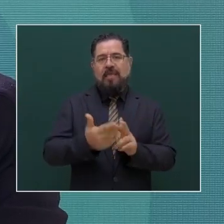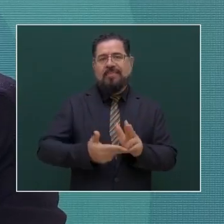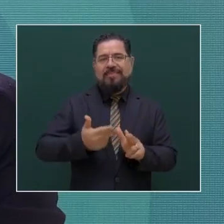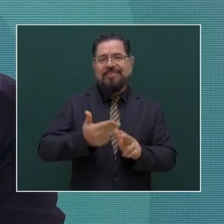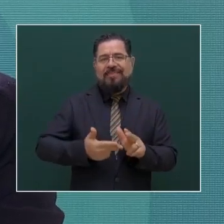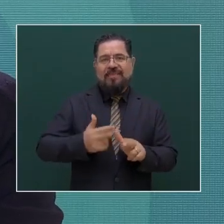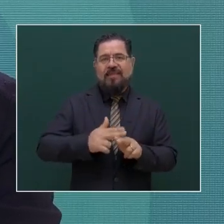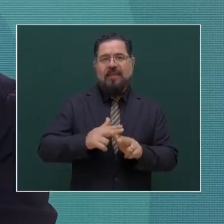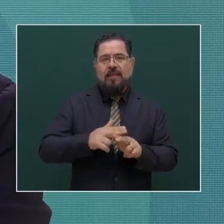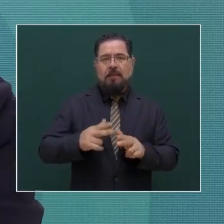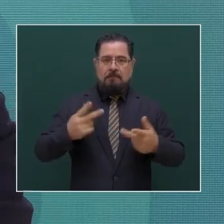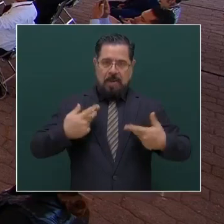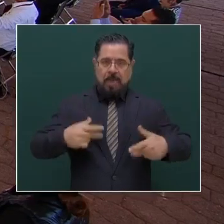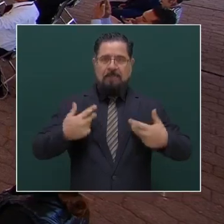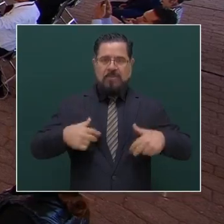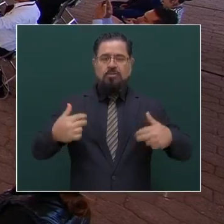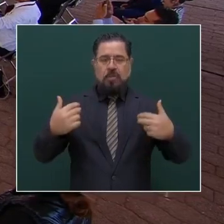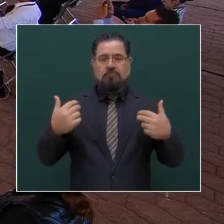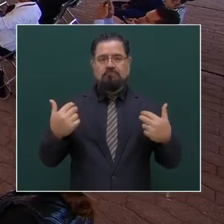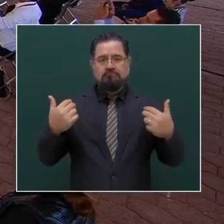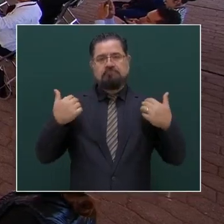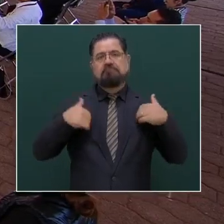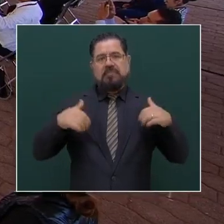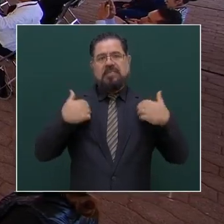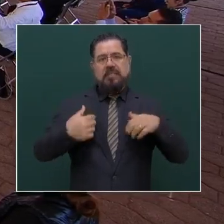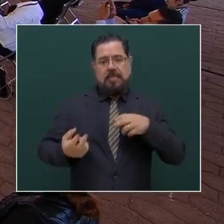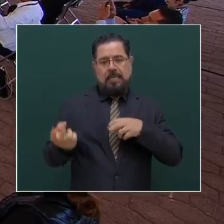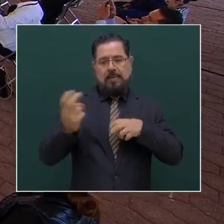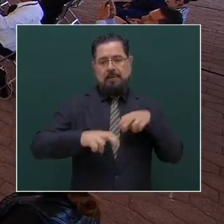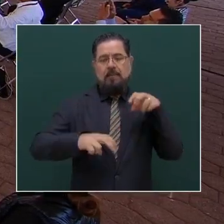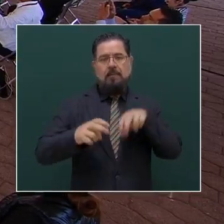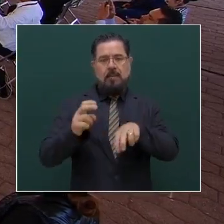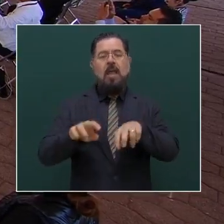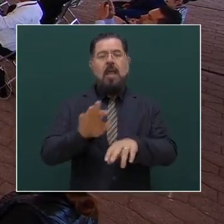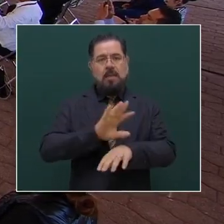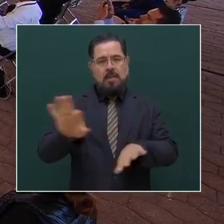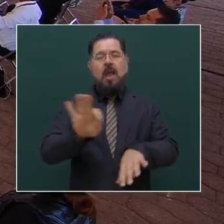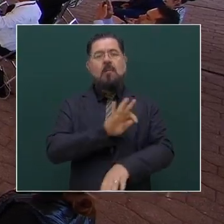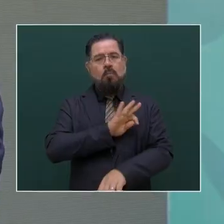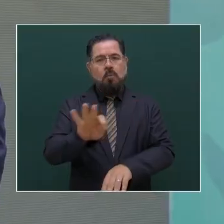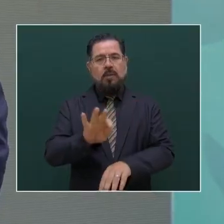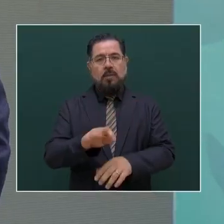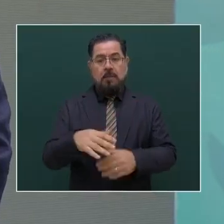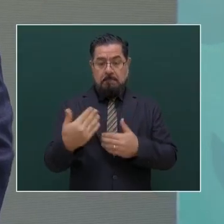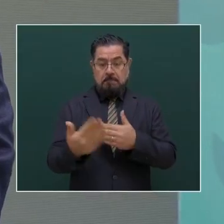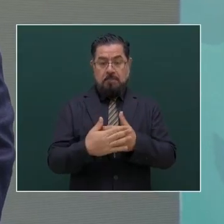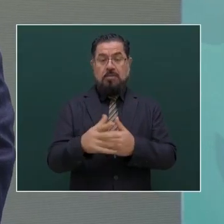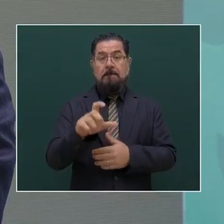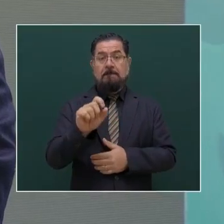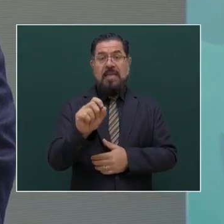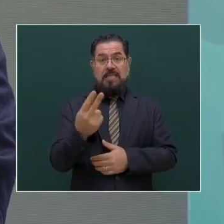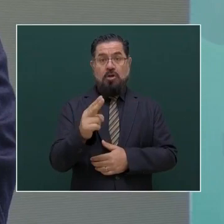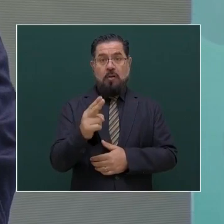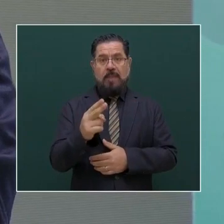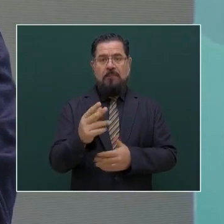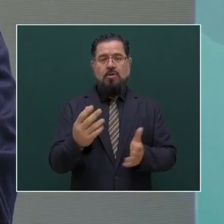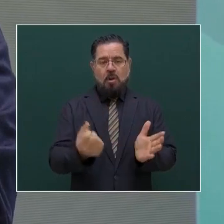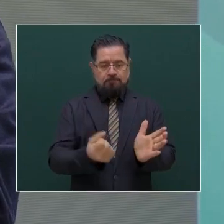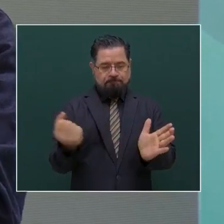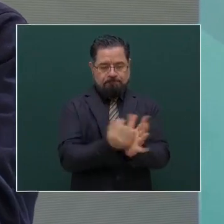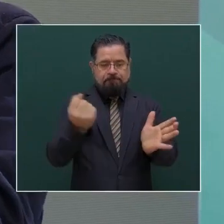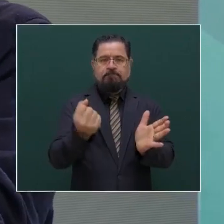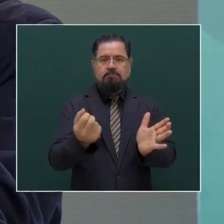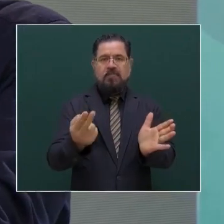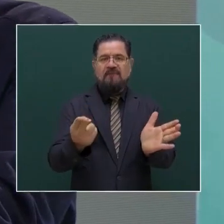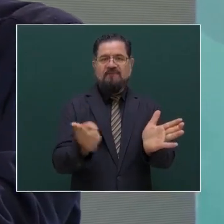Antes de terminar este 20 de noviembre voy a firmar ya el decreto. Vamos a